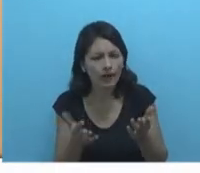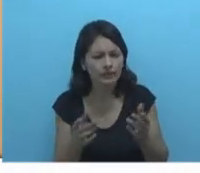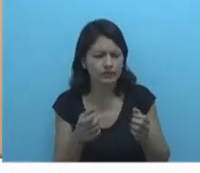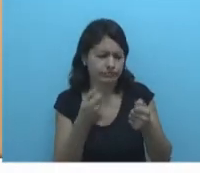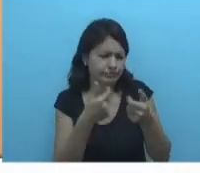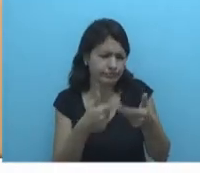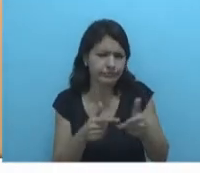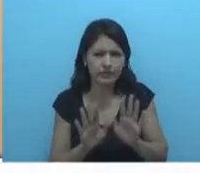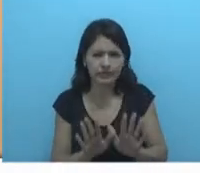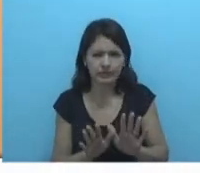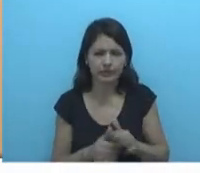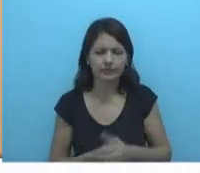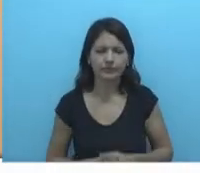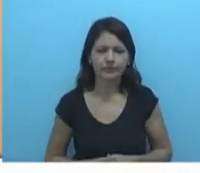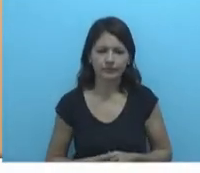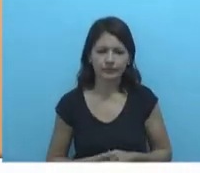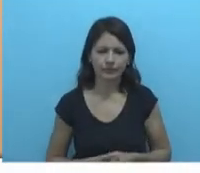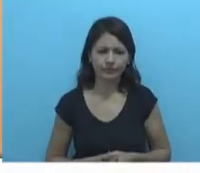una cosa.